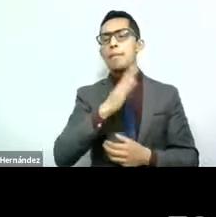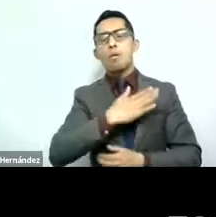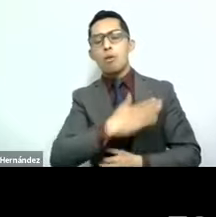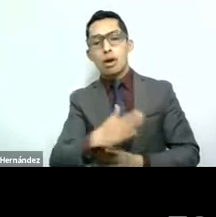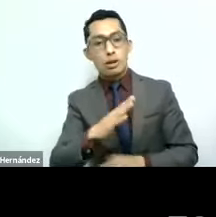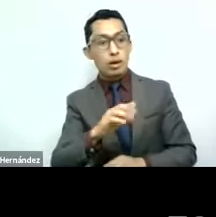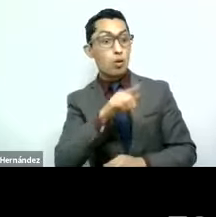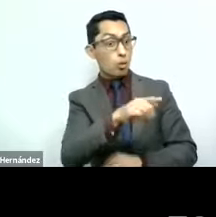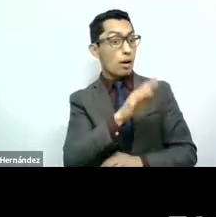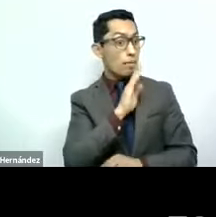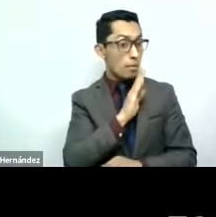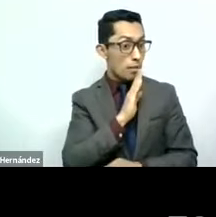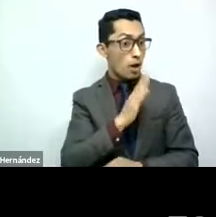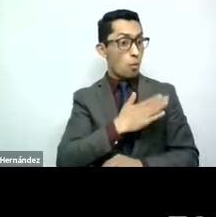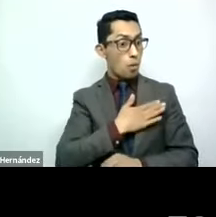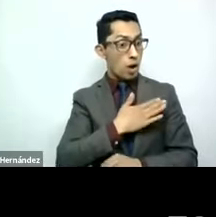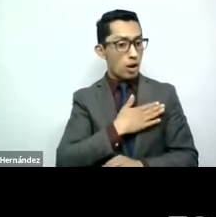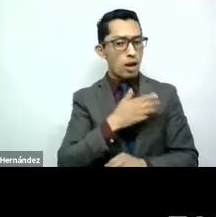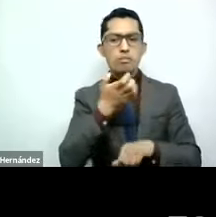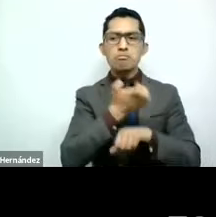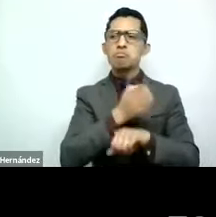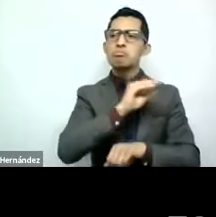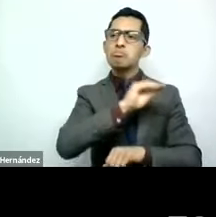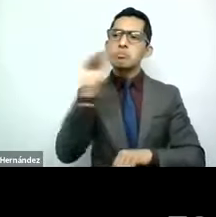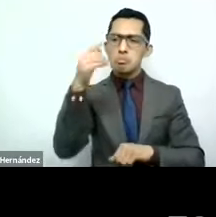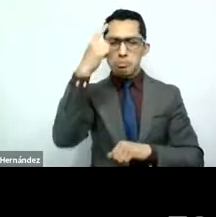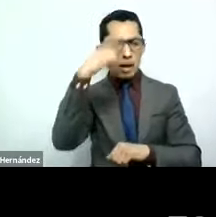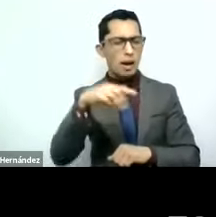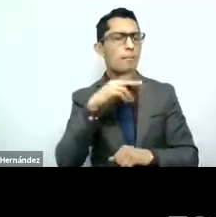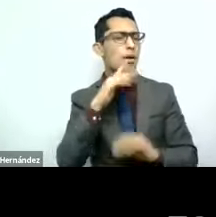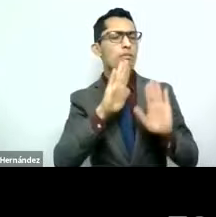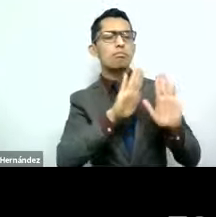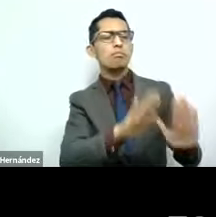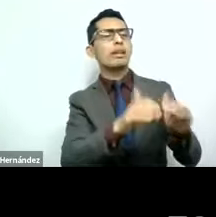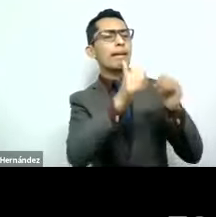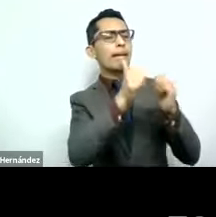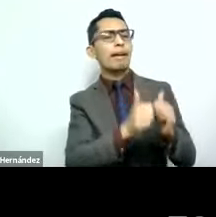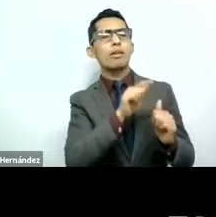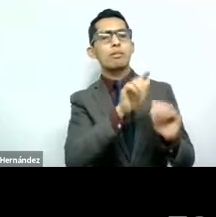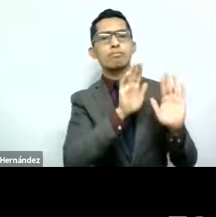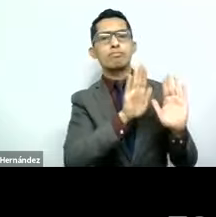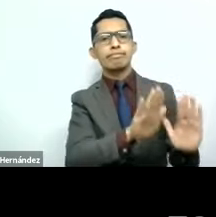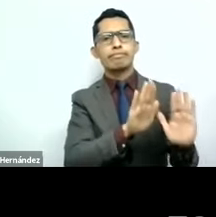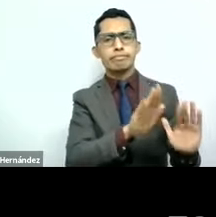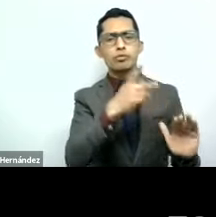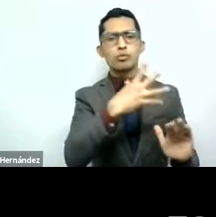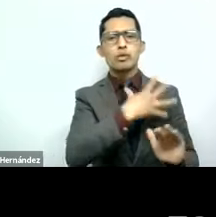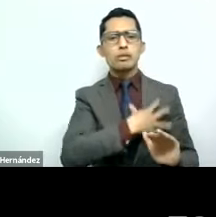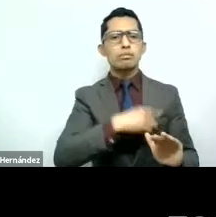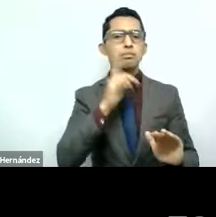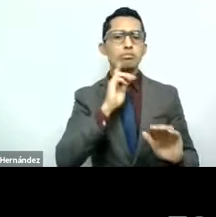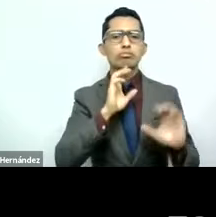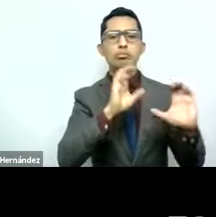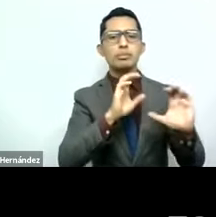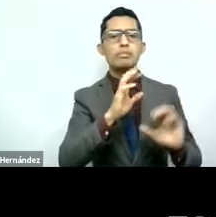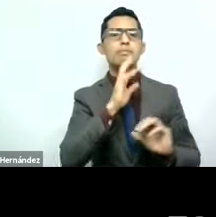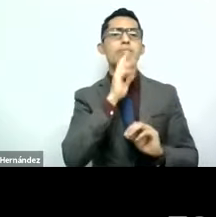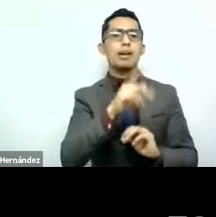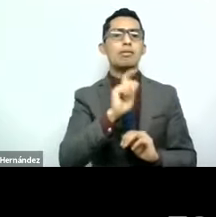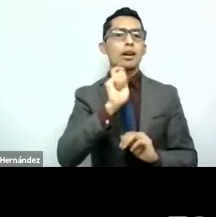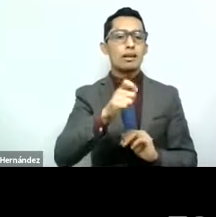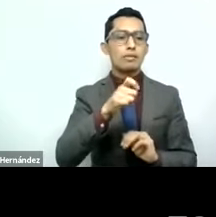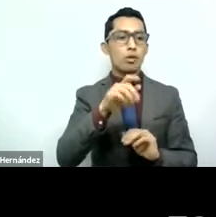buena madre, ¿qué vas a hacer en Estados Unidos? Quédate cuidando a tu hija y pues obviamente, o sea, como no tener